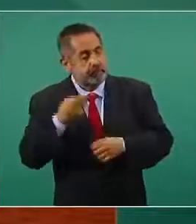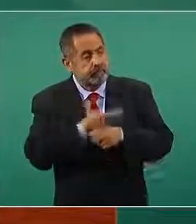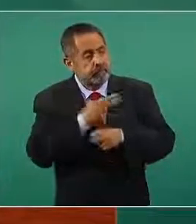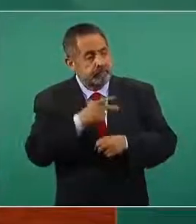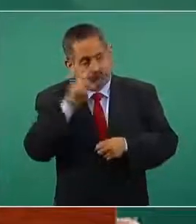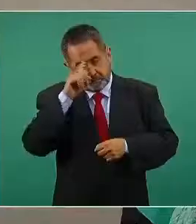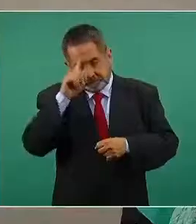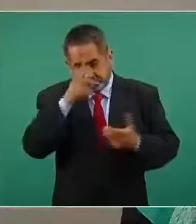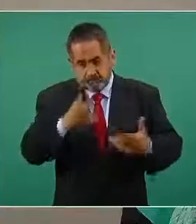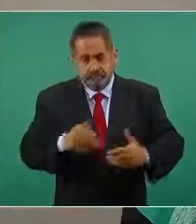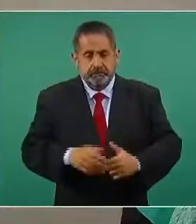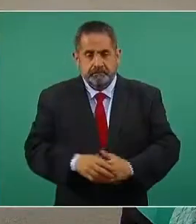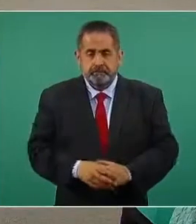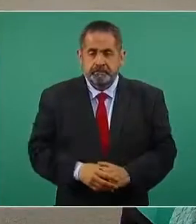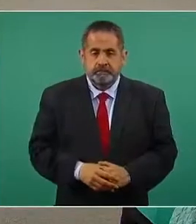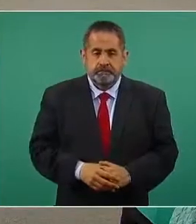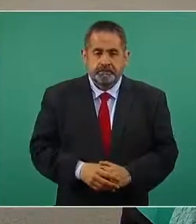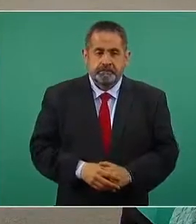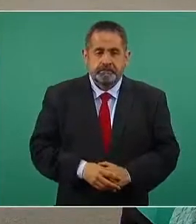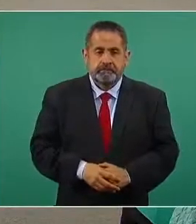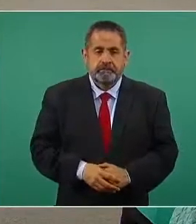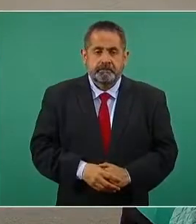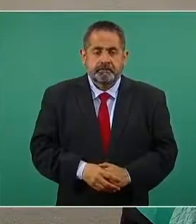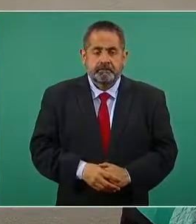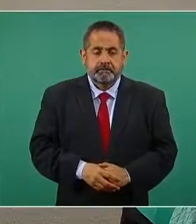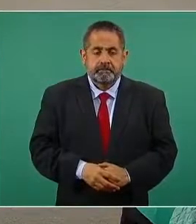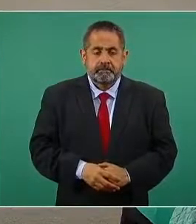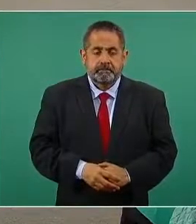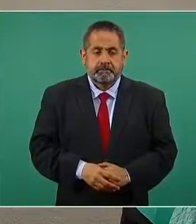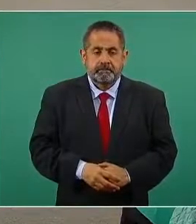sus sugerencias. Adelante, por favor.